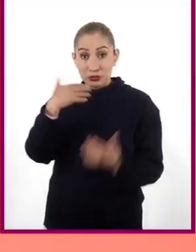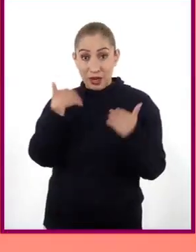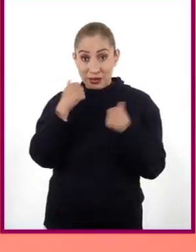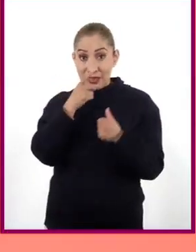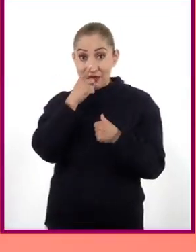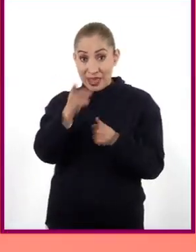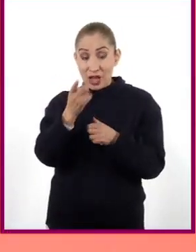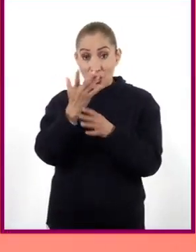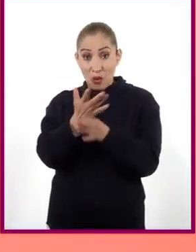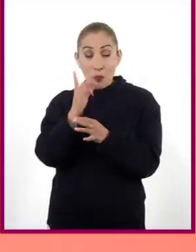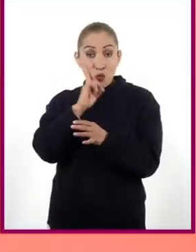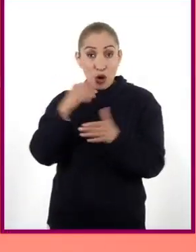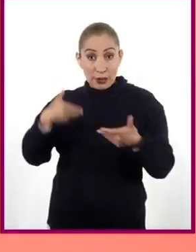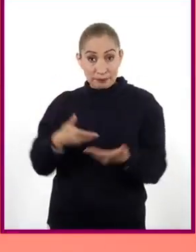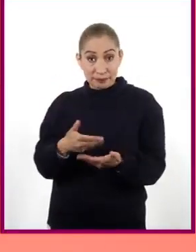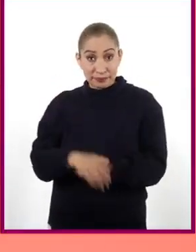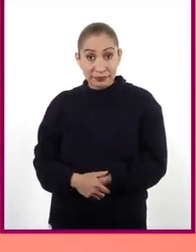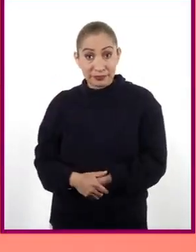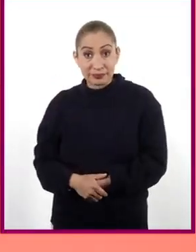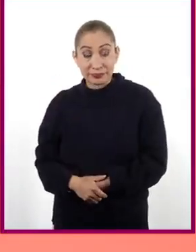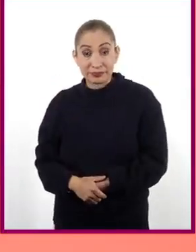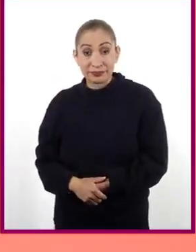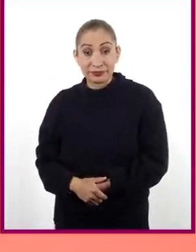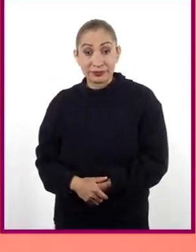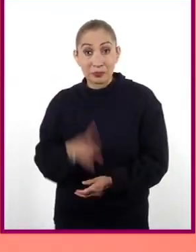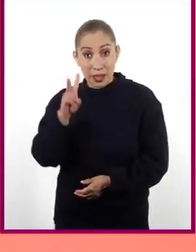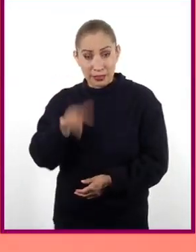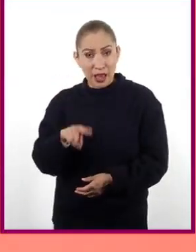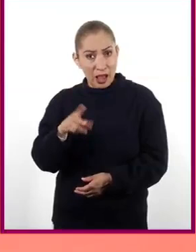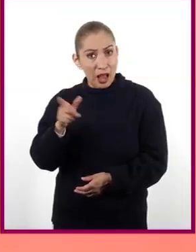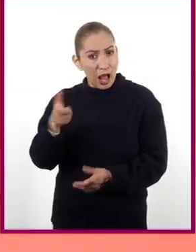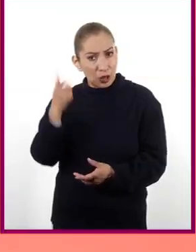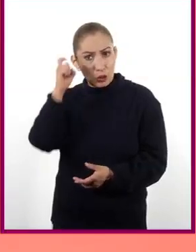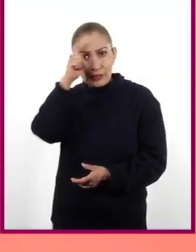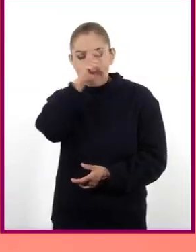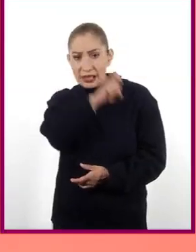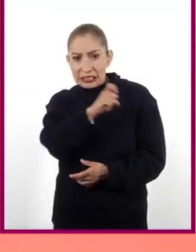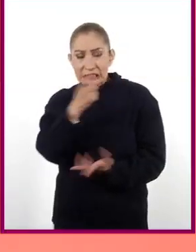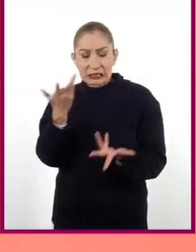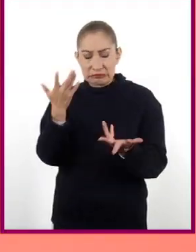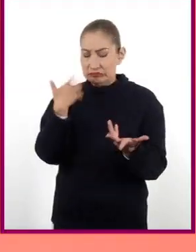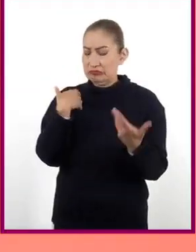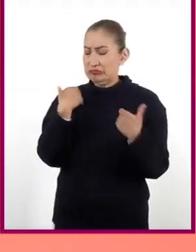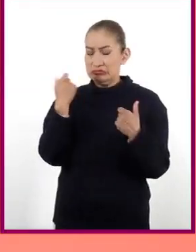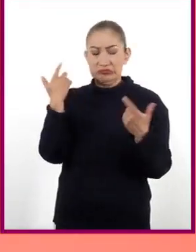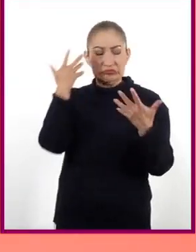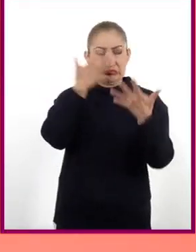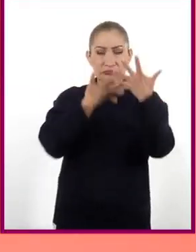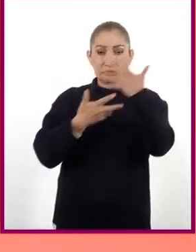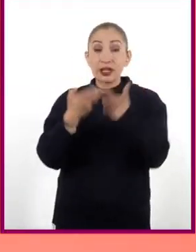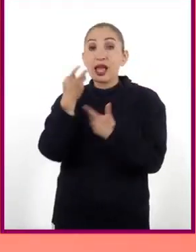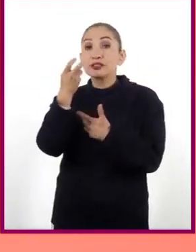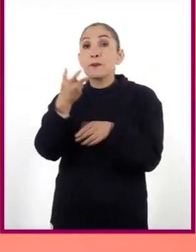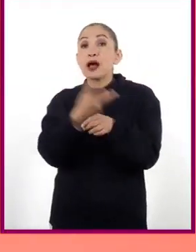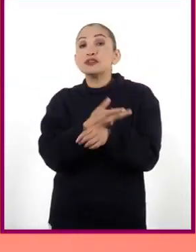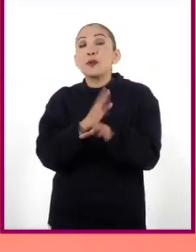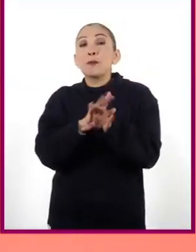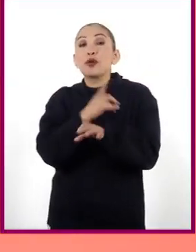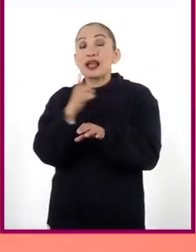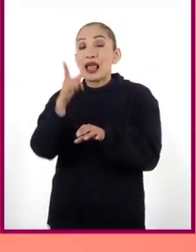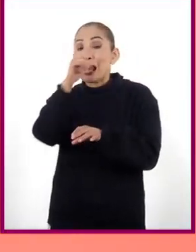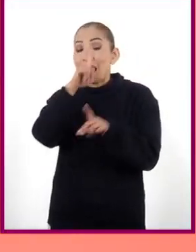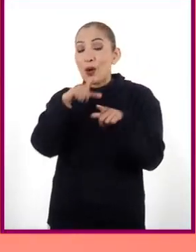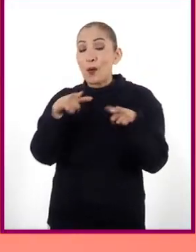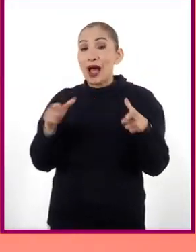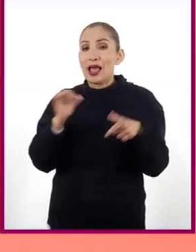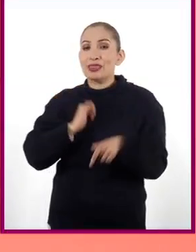¿Entendieron lo que dijo la presentadora? ¿Verdad que fue algo complicado de asimilar? Eso ocurrió porque el